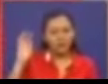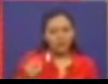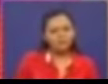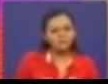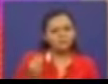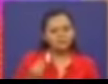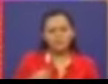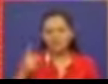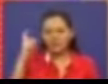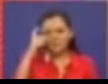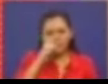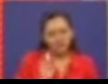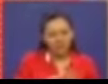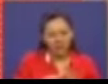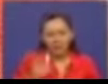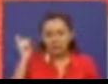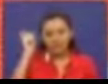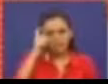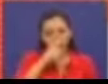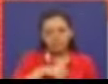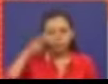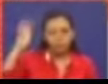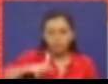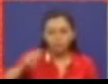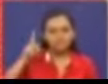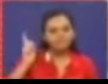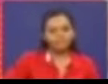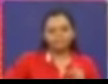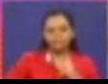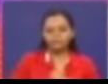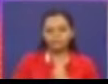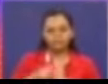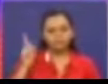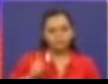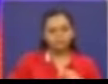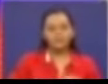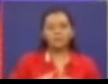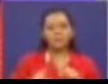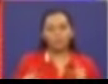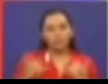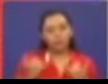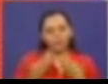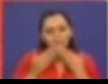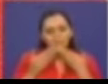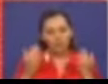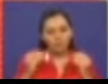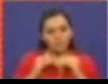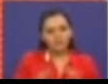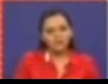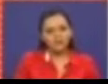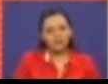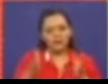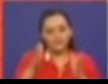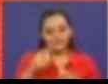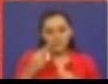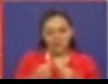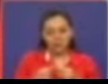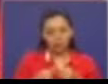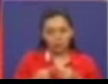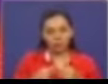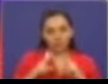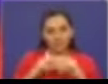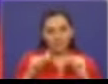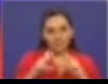difícil reparar, porque mientras llueve no se puede trabajar. Entonces estamos haciendo lo posible para mejorar la carretera Quito-Tena, que ha sido